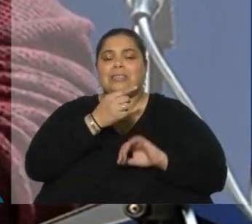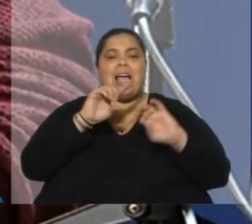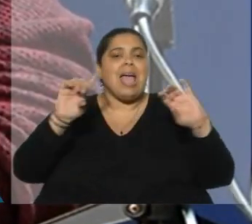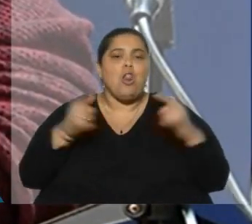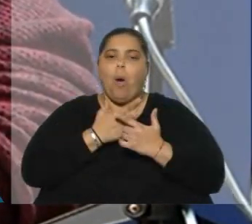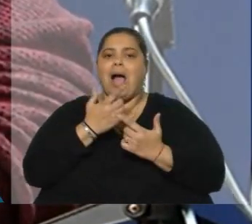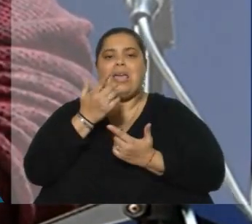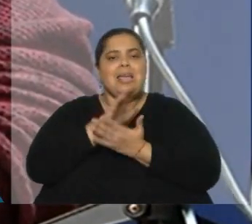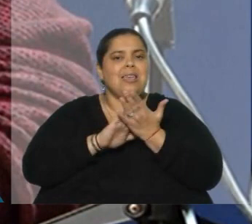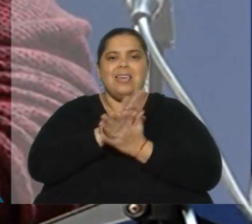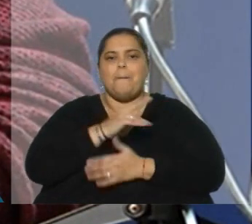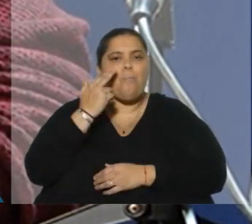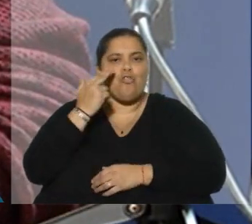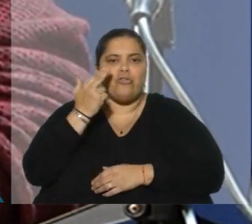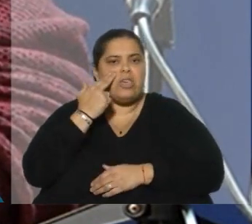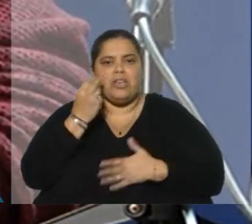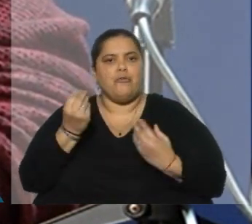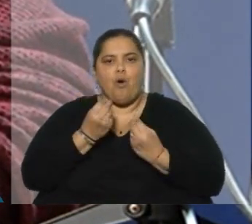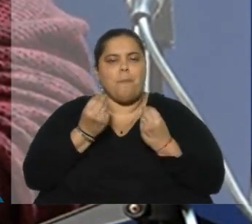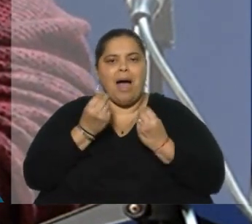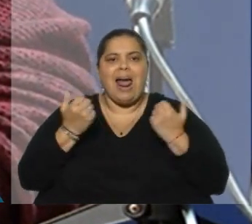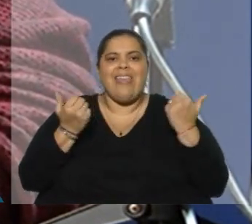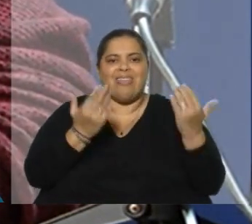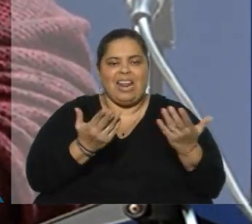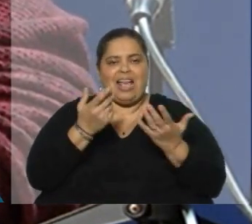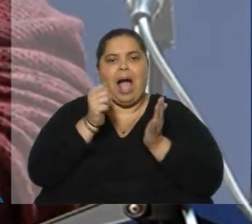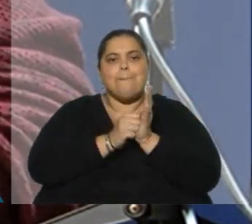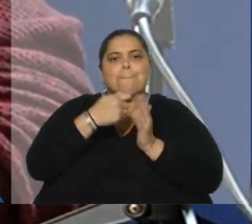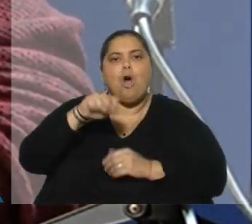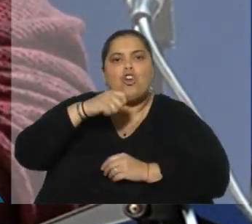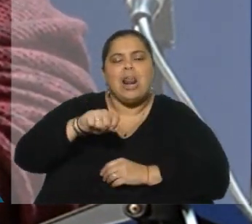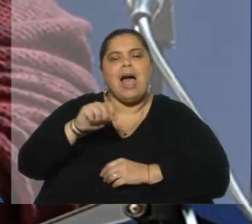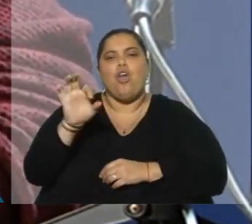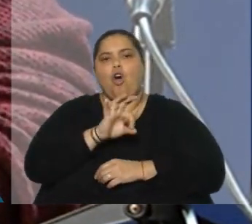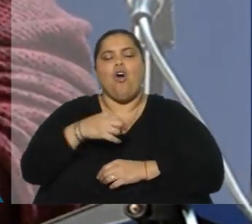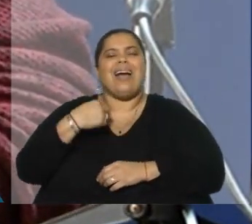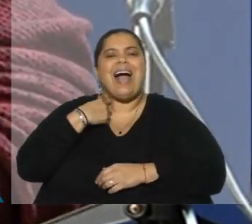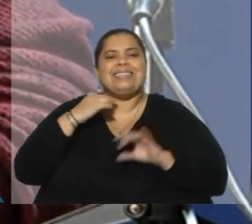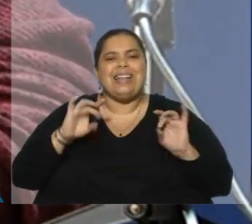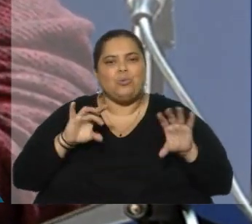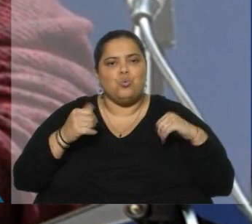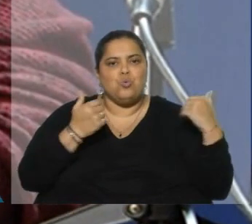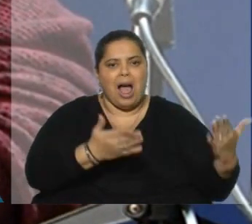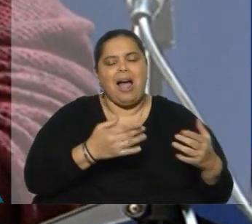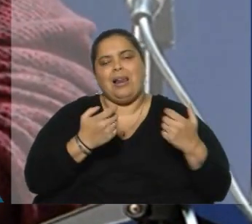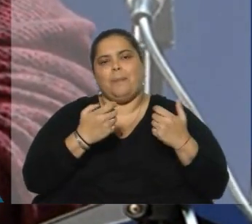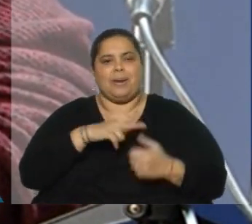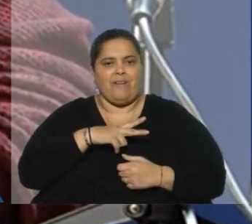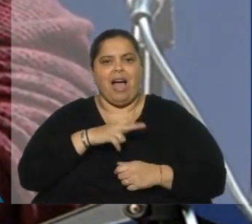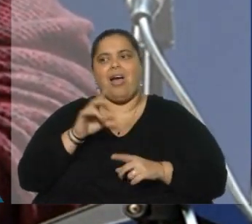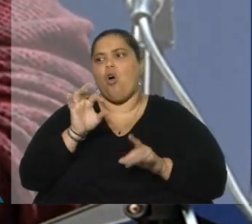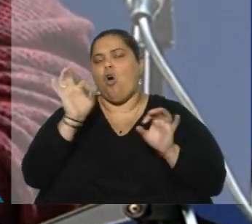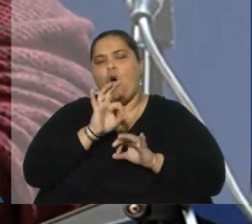que justifique ni la entrega del Portland, ni la entrega del gas natural, ni terminar con la política